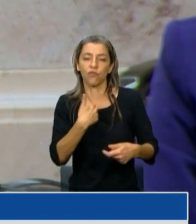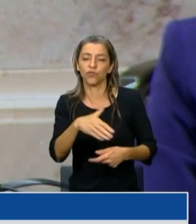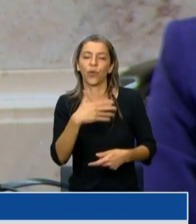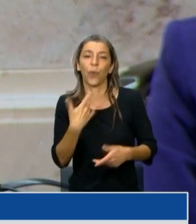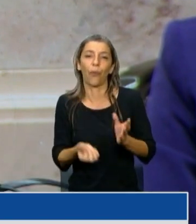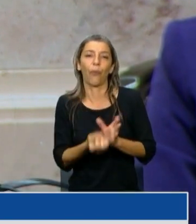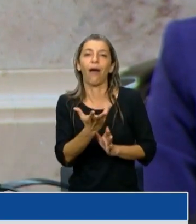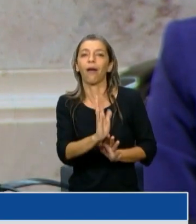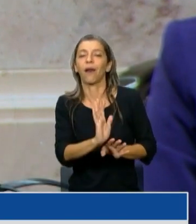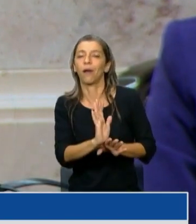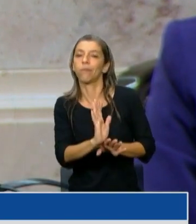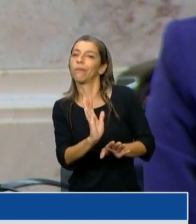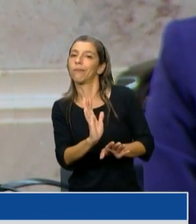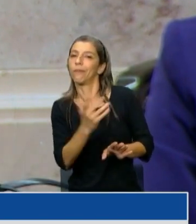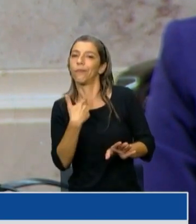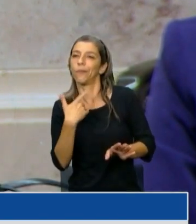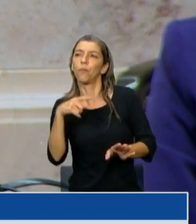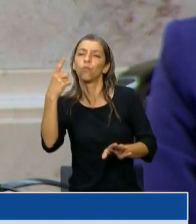en el mediano plazo